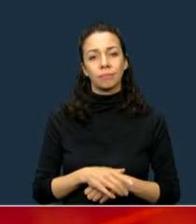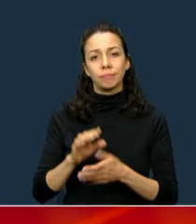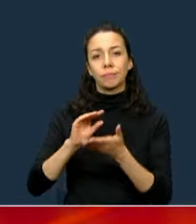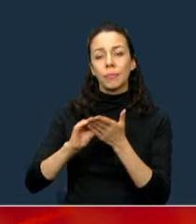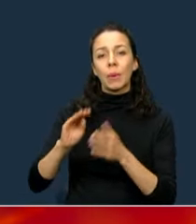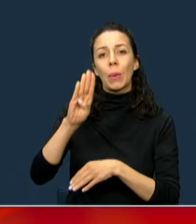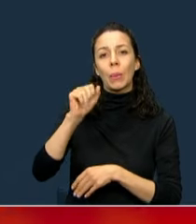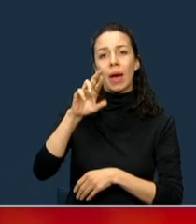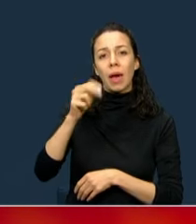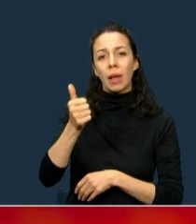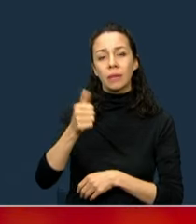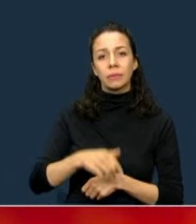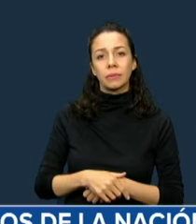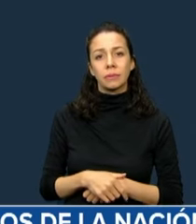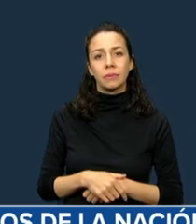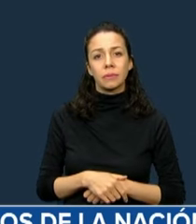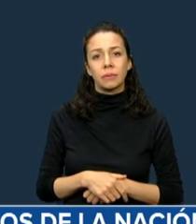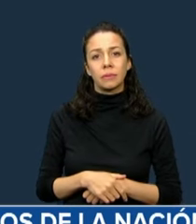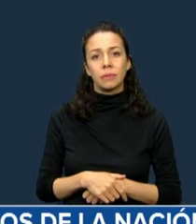diputado Vara,